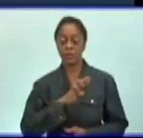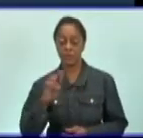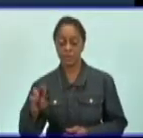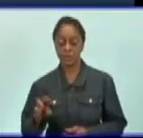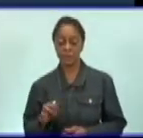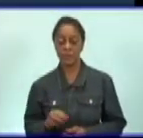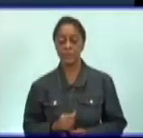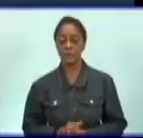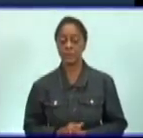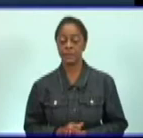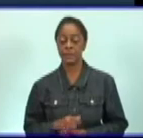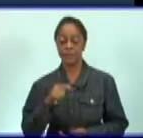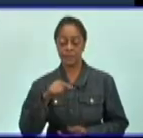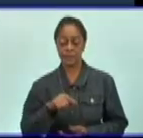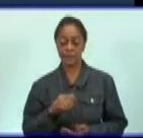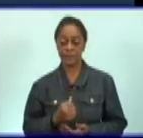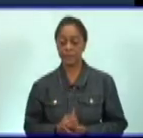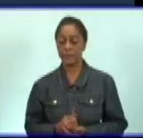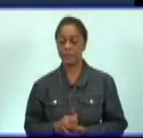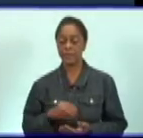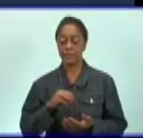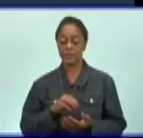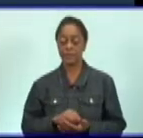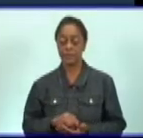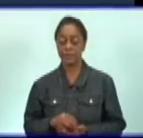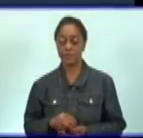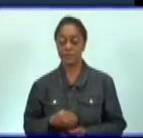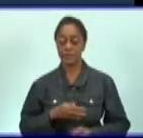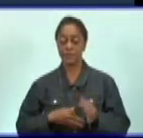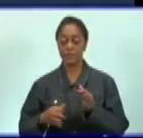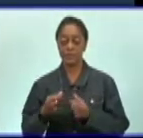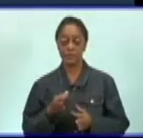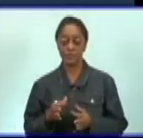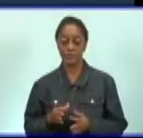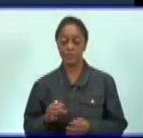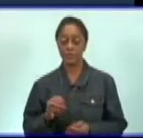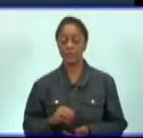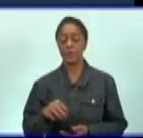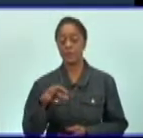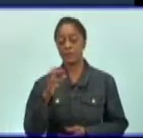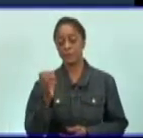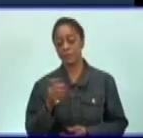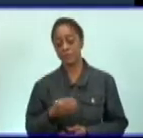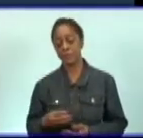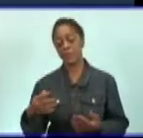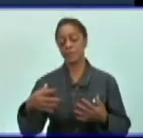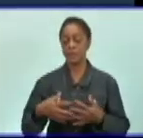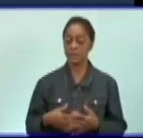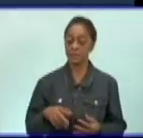obtenido. He aquí que ponemos entonces en función la propiedad